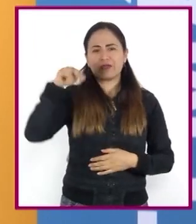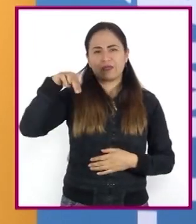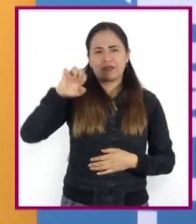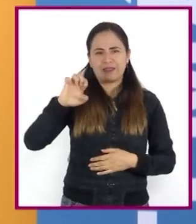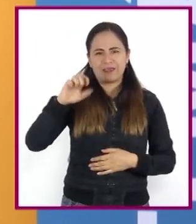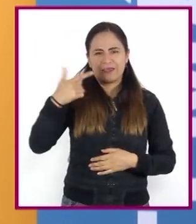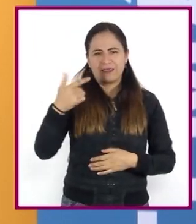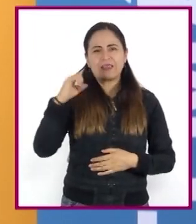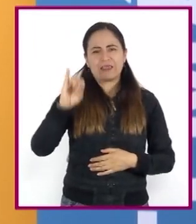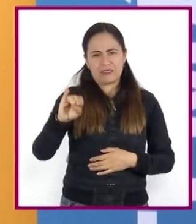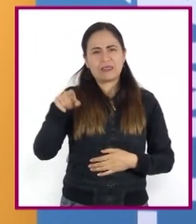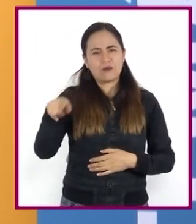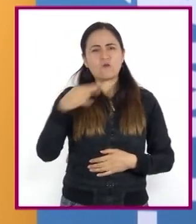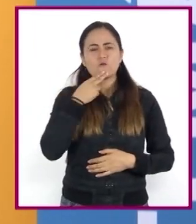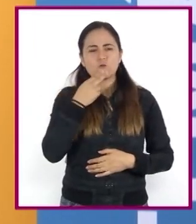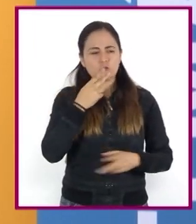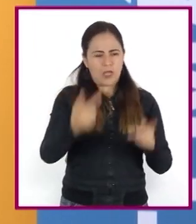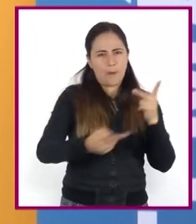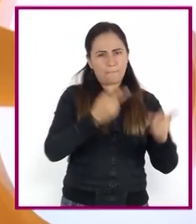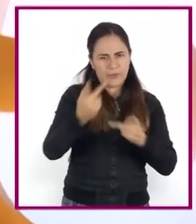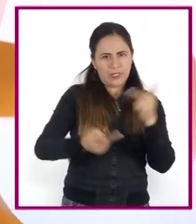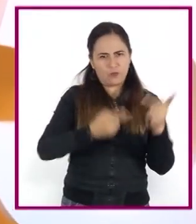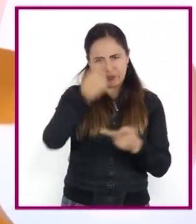emplea esta herramienta estadística.